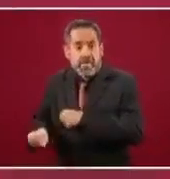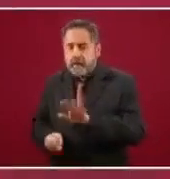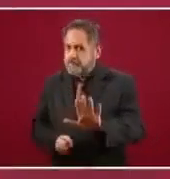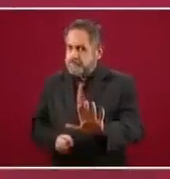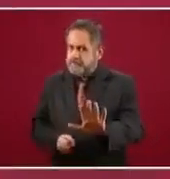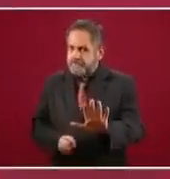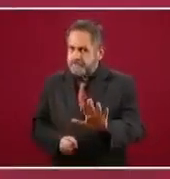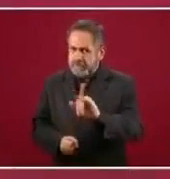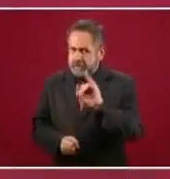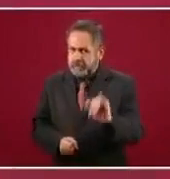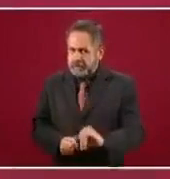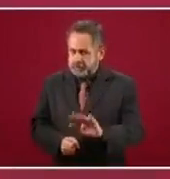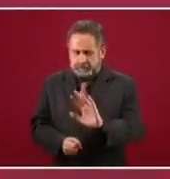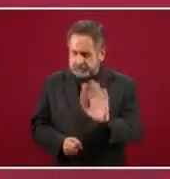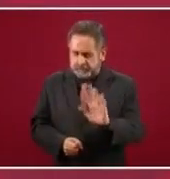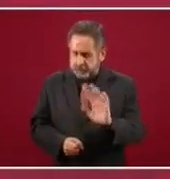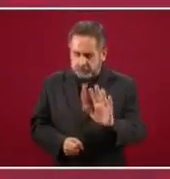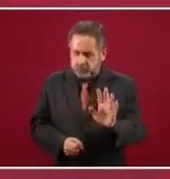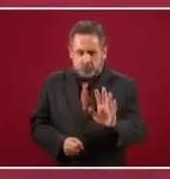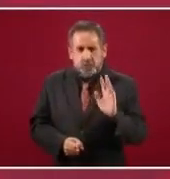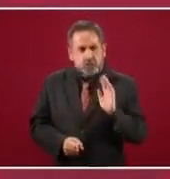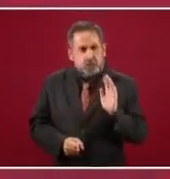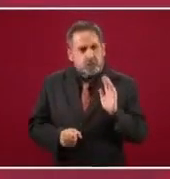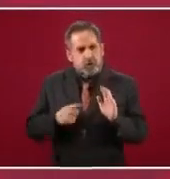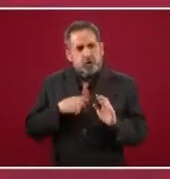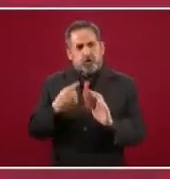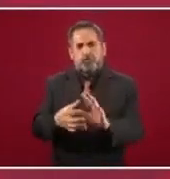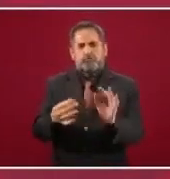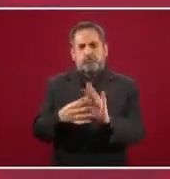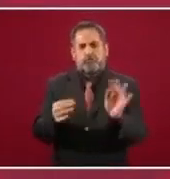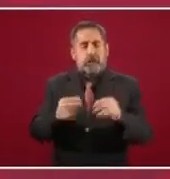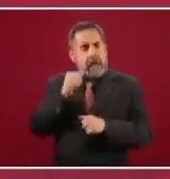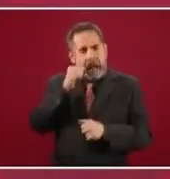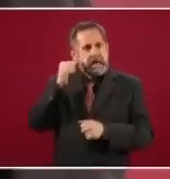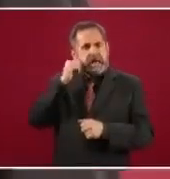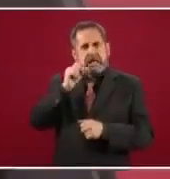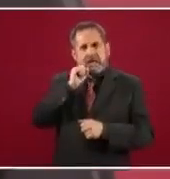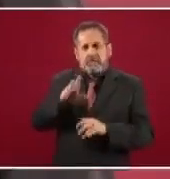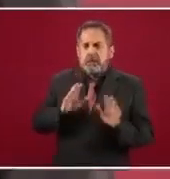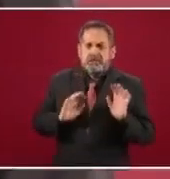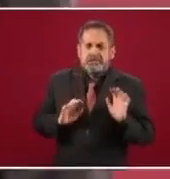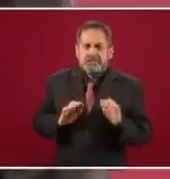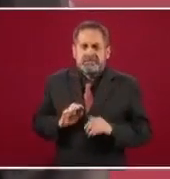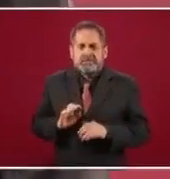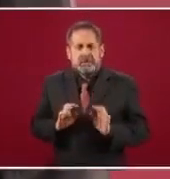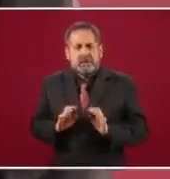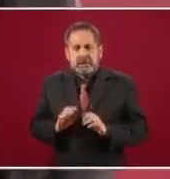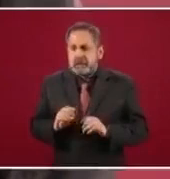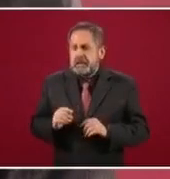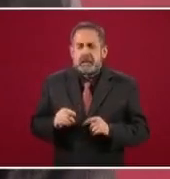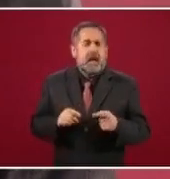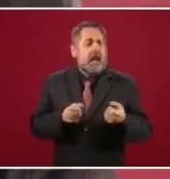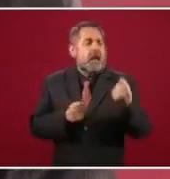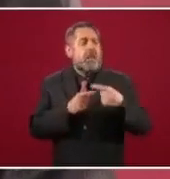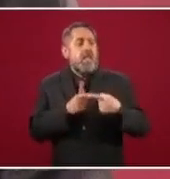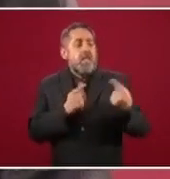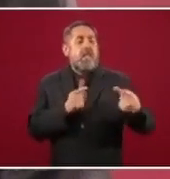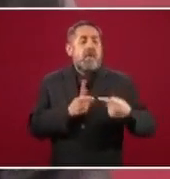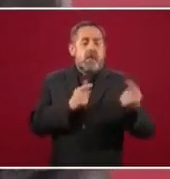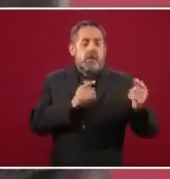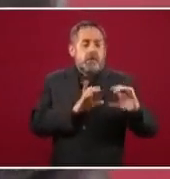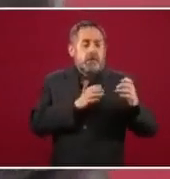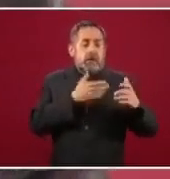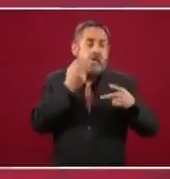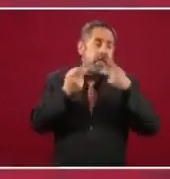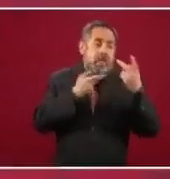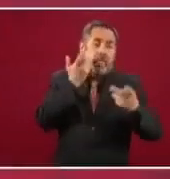Eso lo hemos logrado, incluso ayer. Nuestros adversarios, los